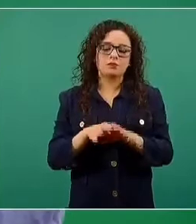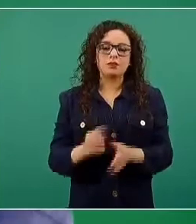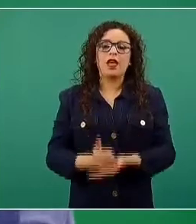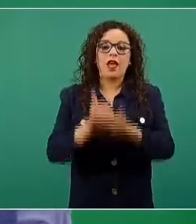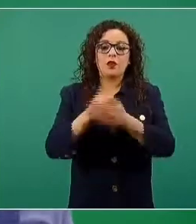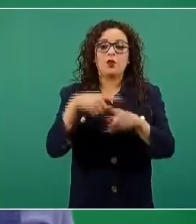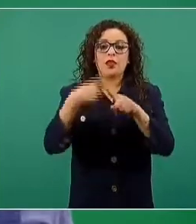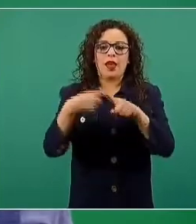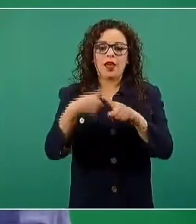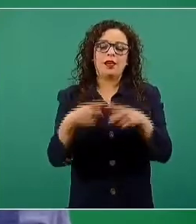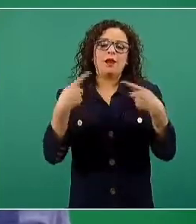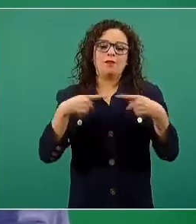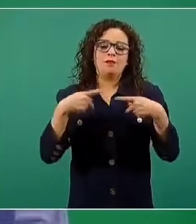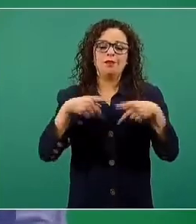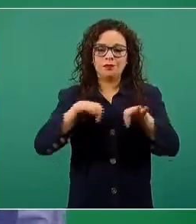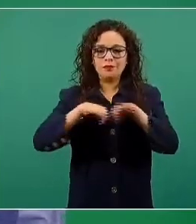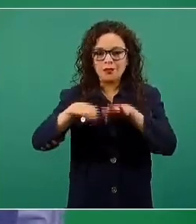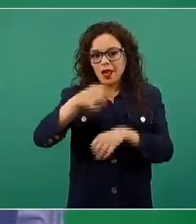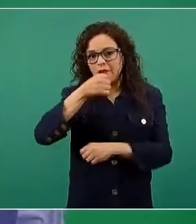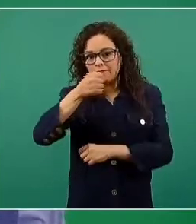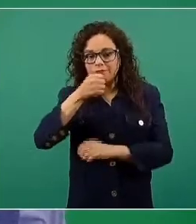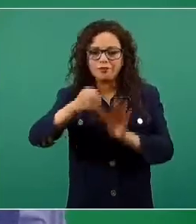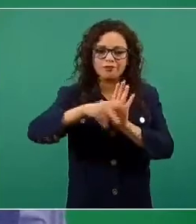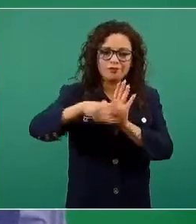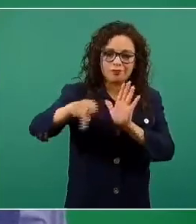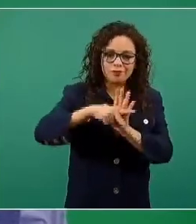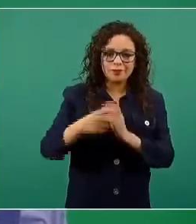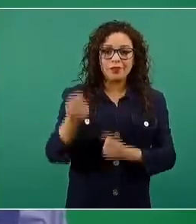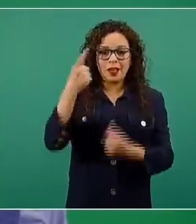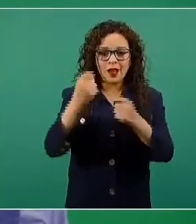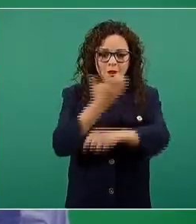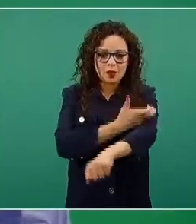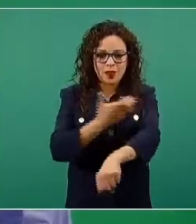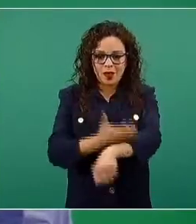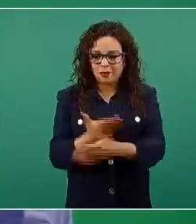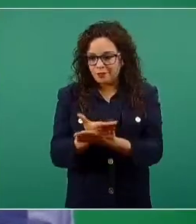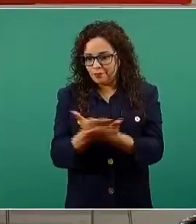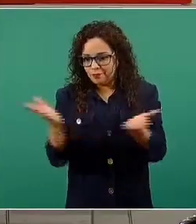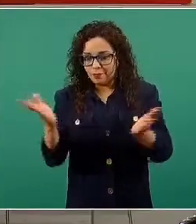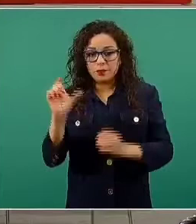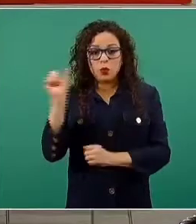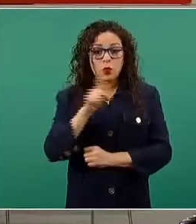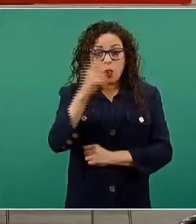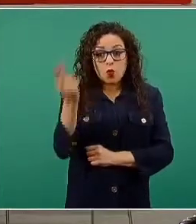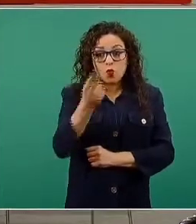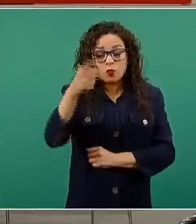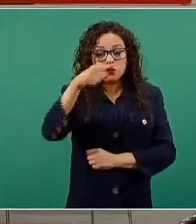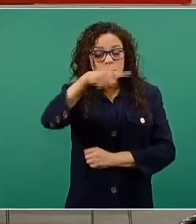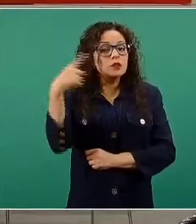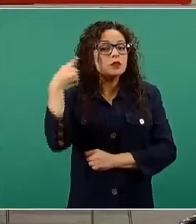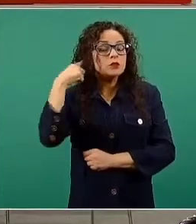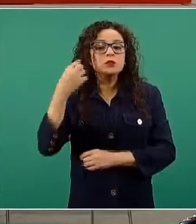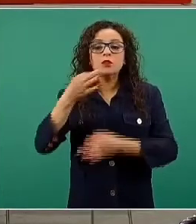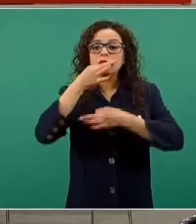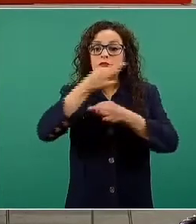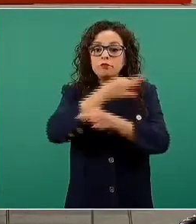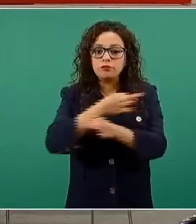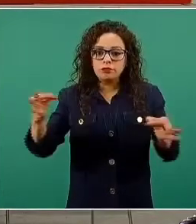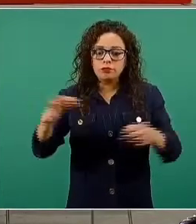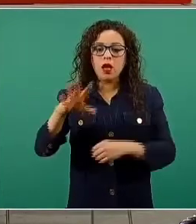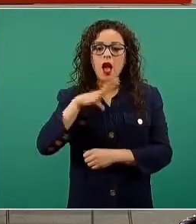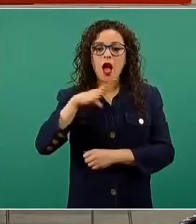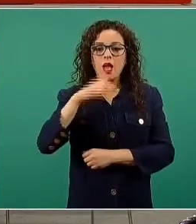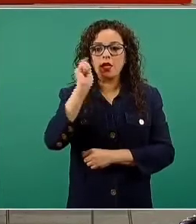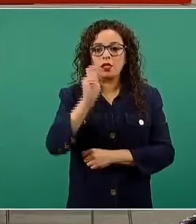comunicadoras, que aquí algunos nos acompañan, para que las noticias que usted recibe sean las noticias que están documentadas,